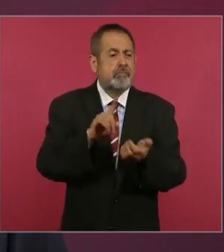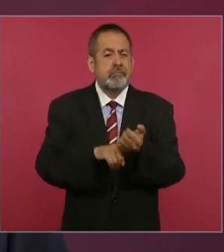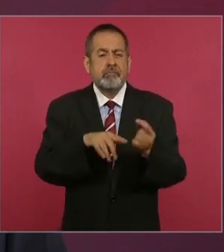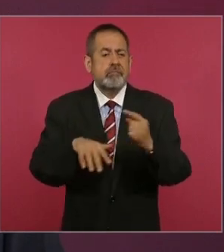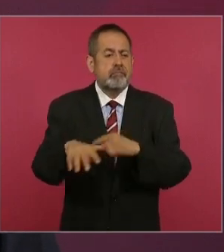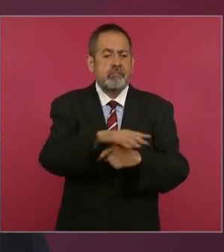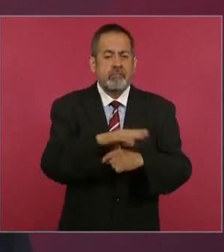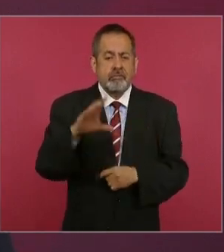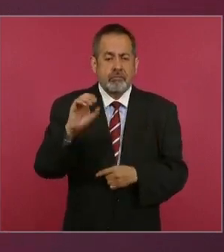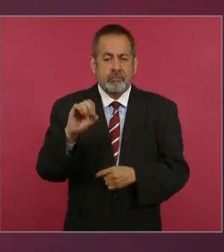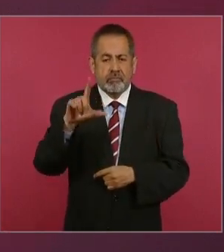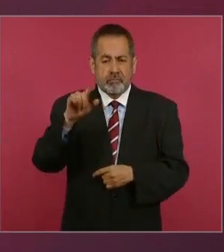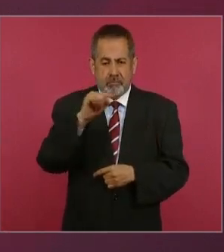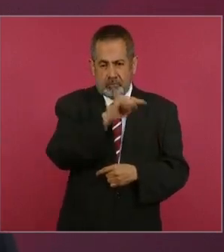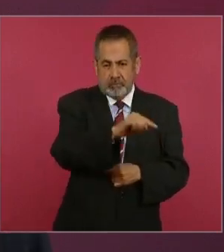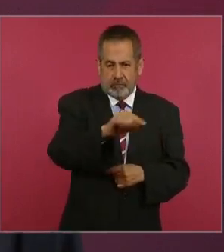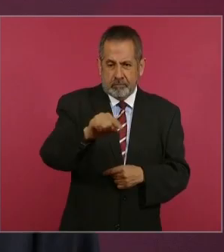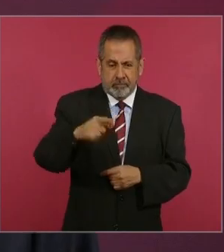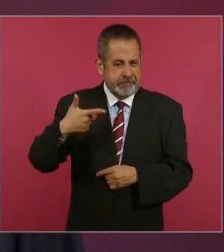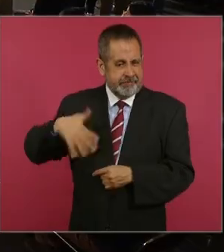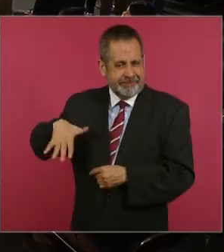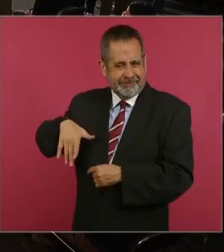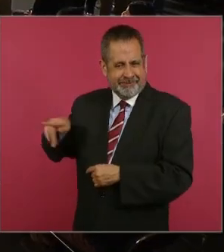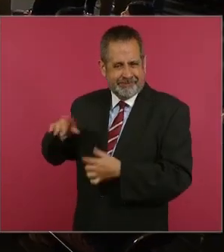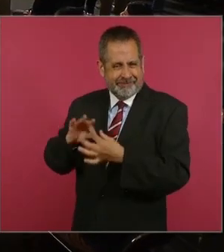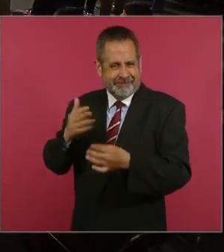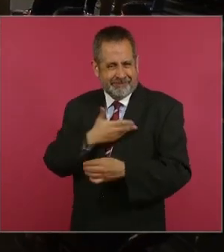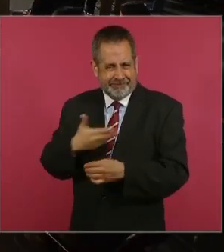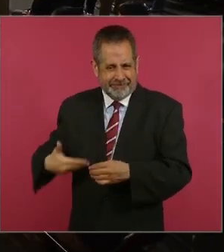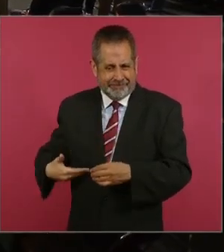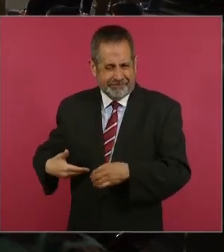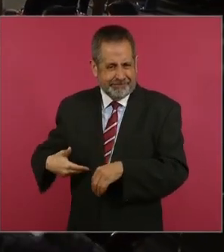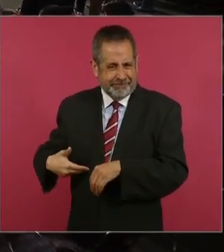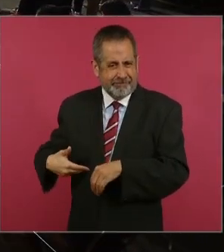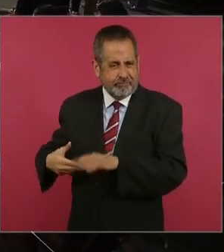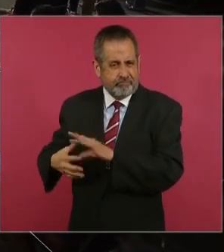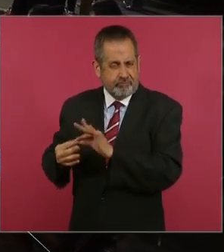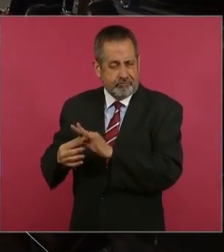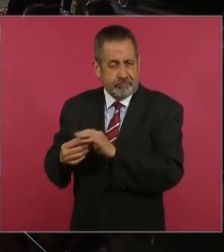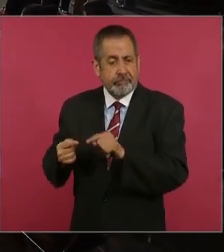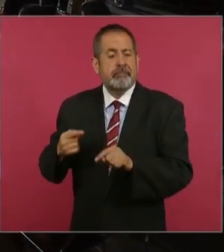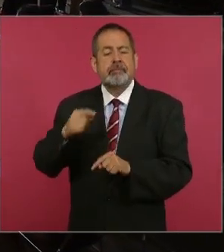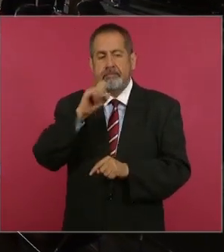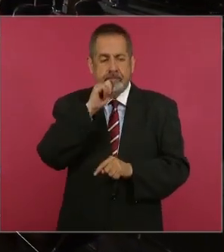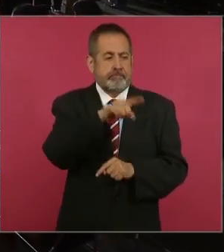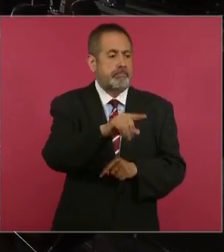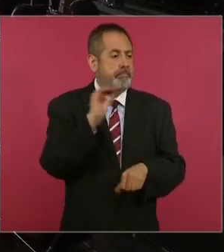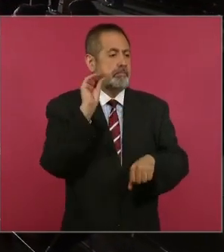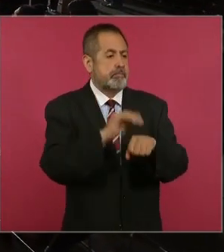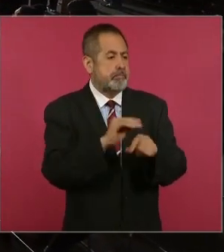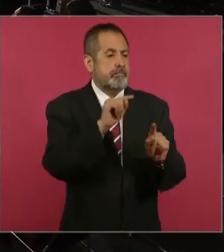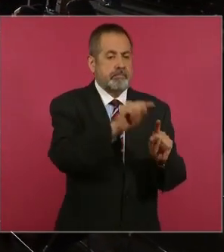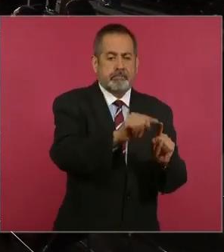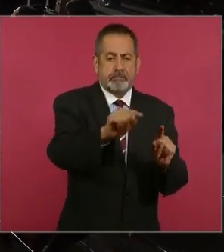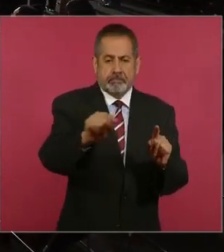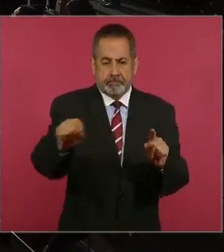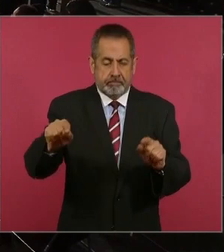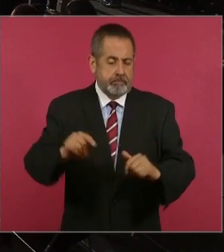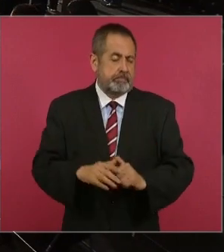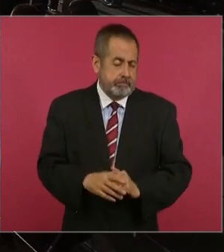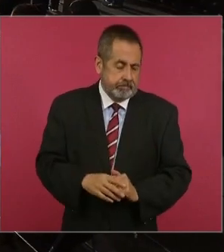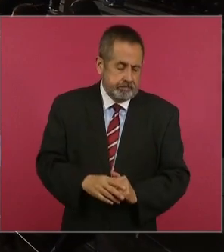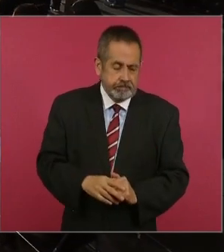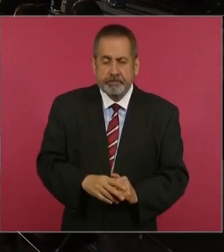que se describieron en el punto que señaló el presidente López Obrador el